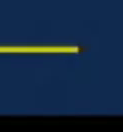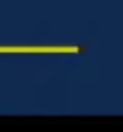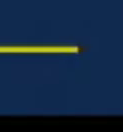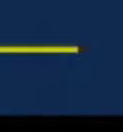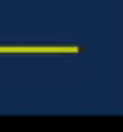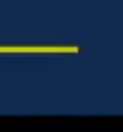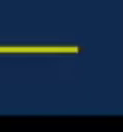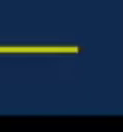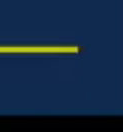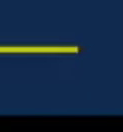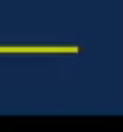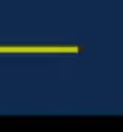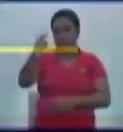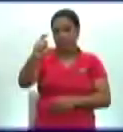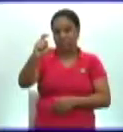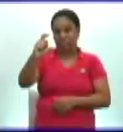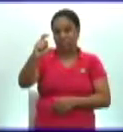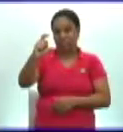Vamos al inciso C.